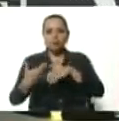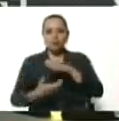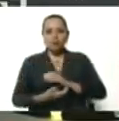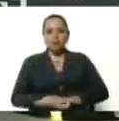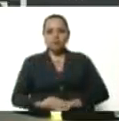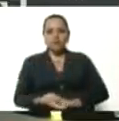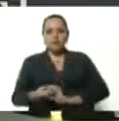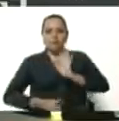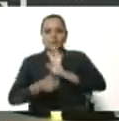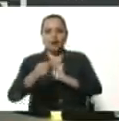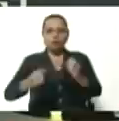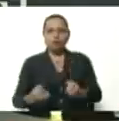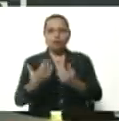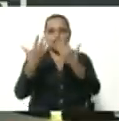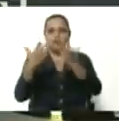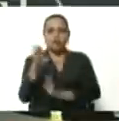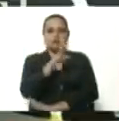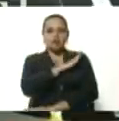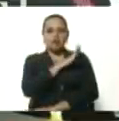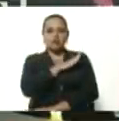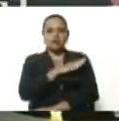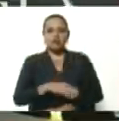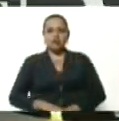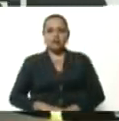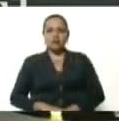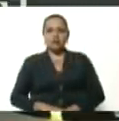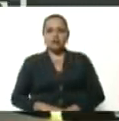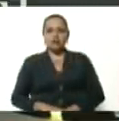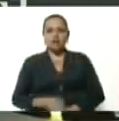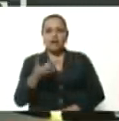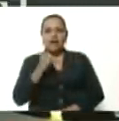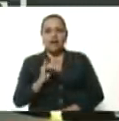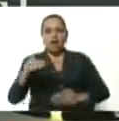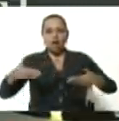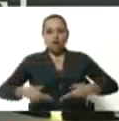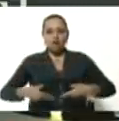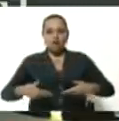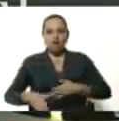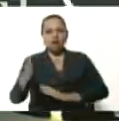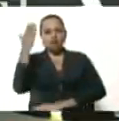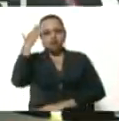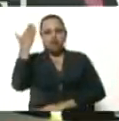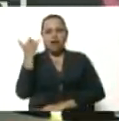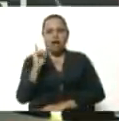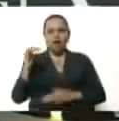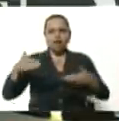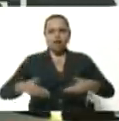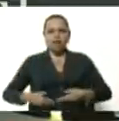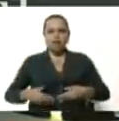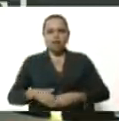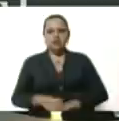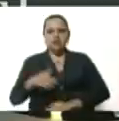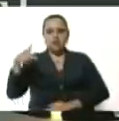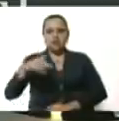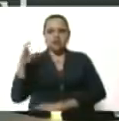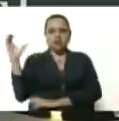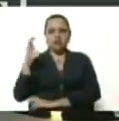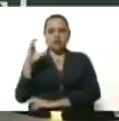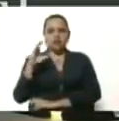este brote que tenemos, bueno, están luchando, sé que están luchando. Aquí en